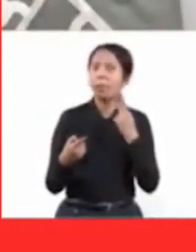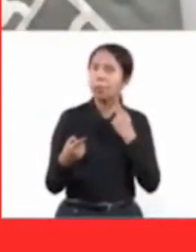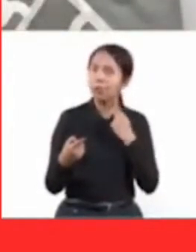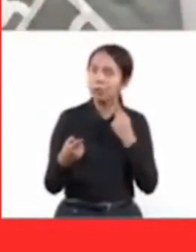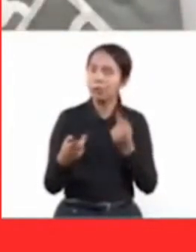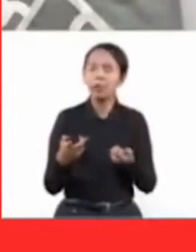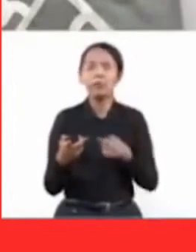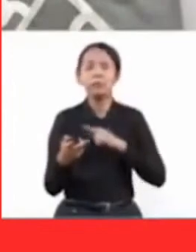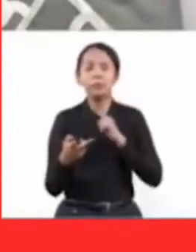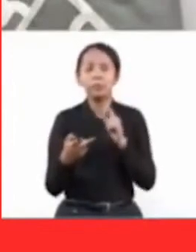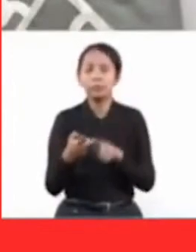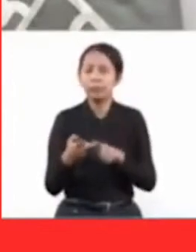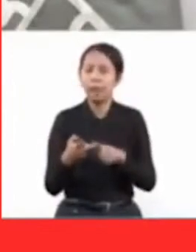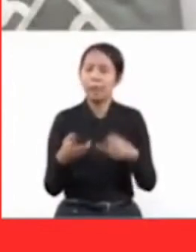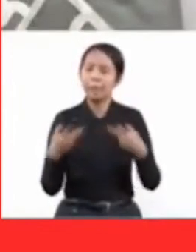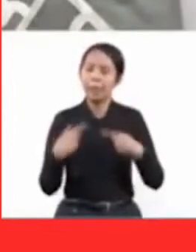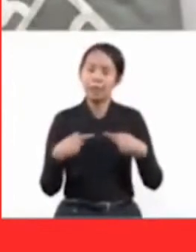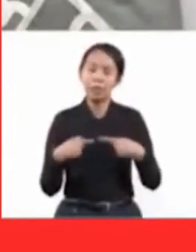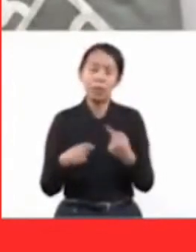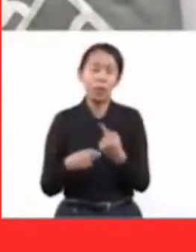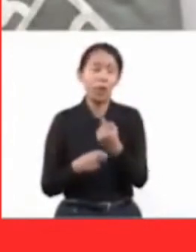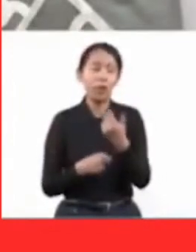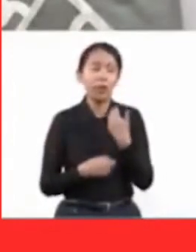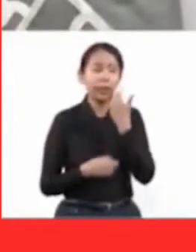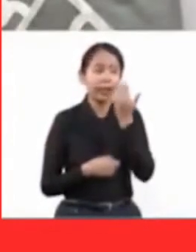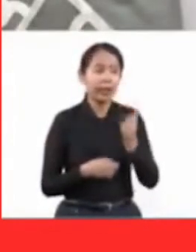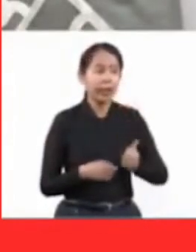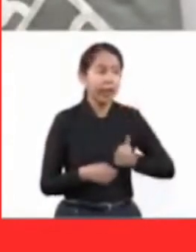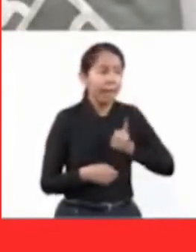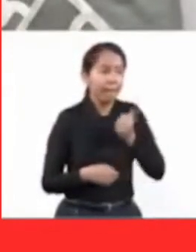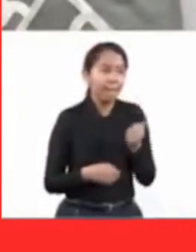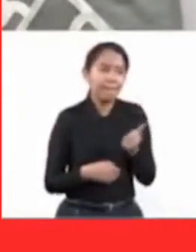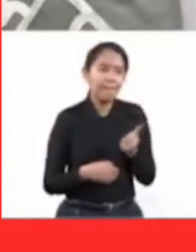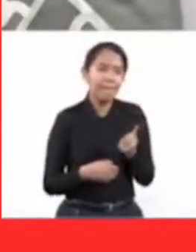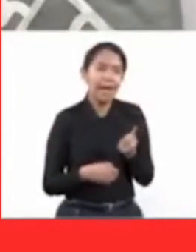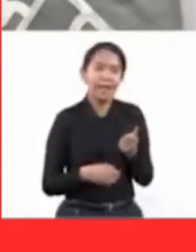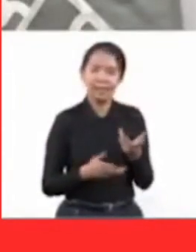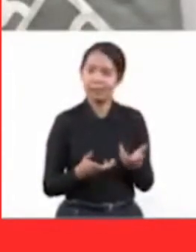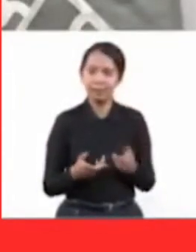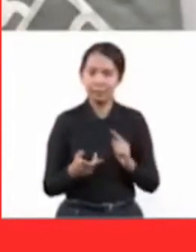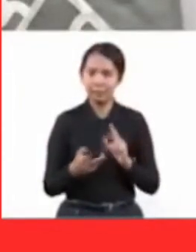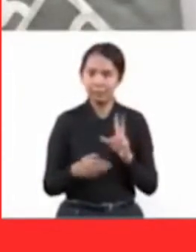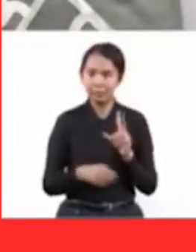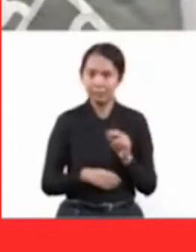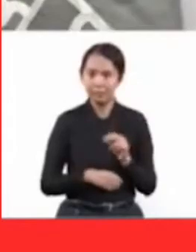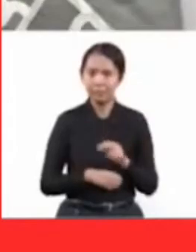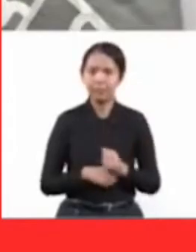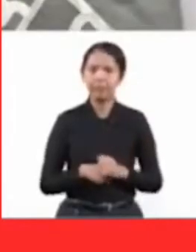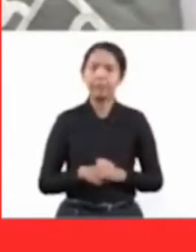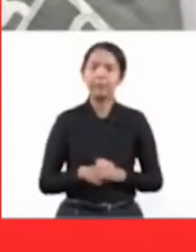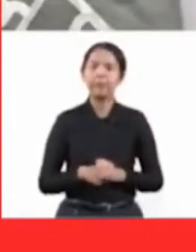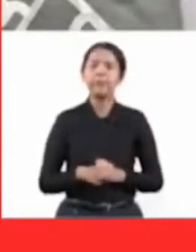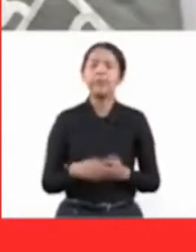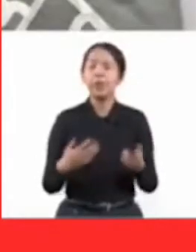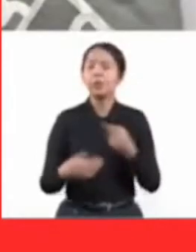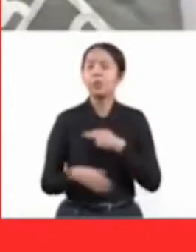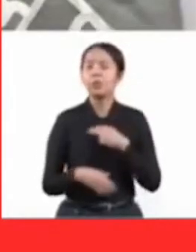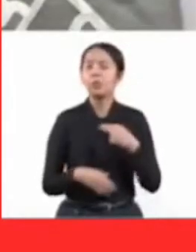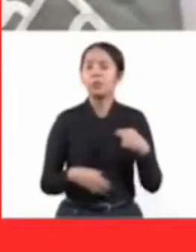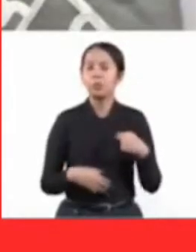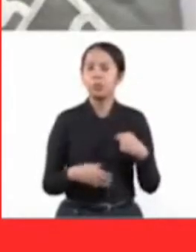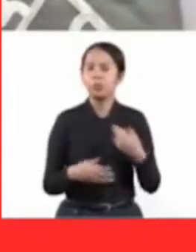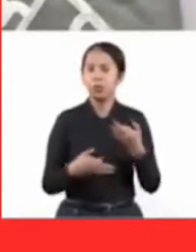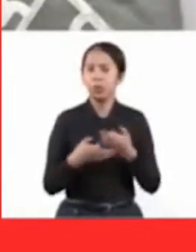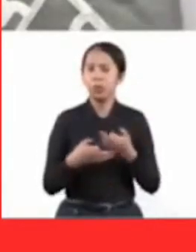o que se quiera aprovechar alguna persona de una situación vulnerable de una familia. Y nosotros en